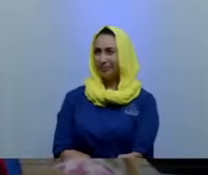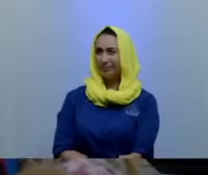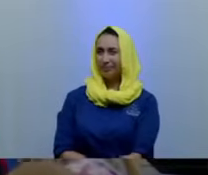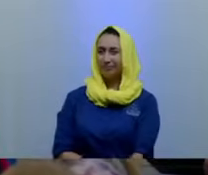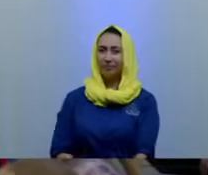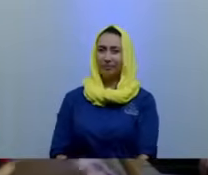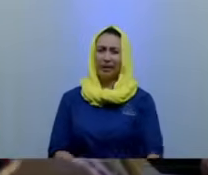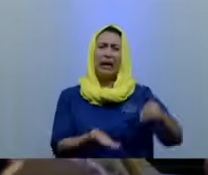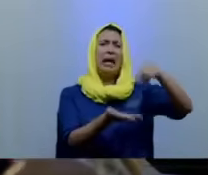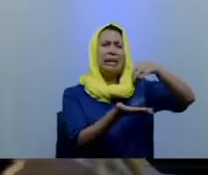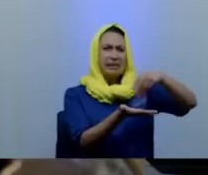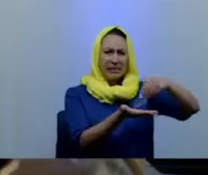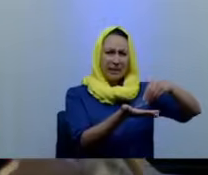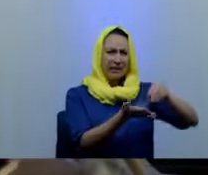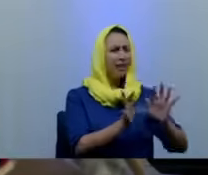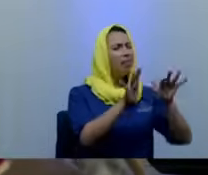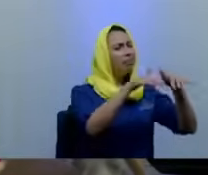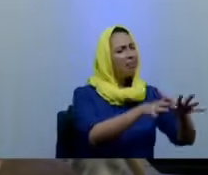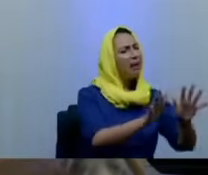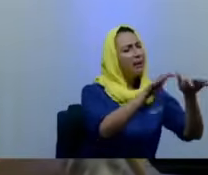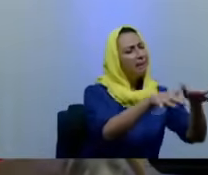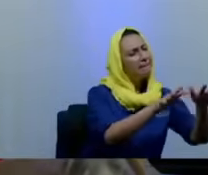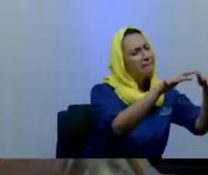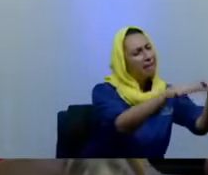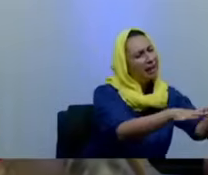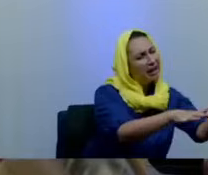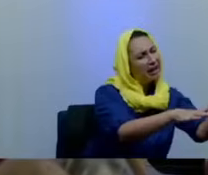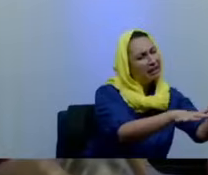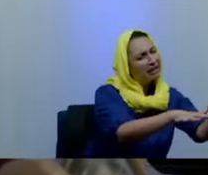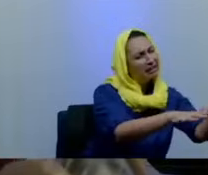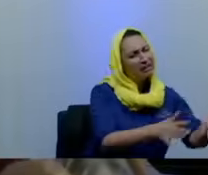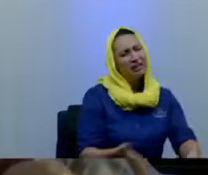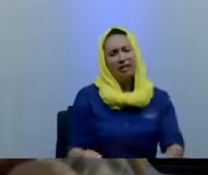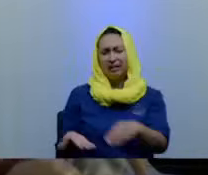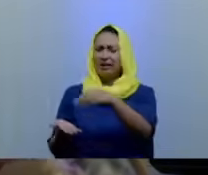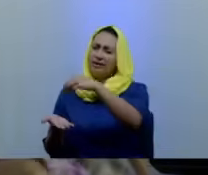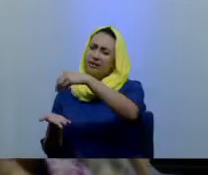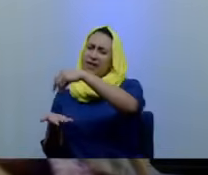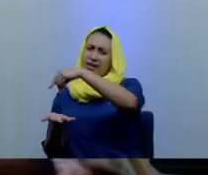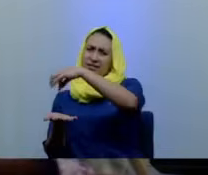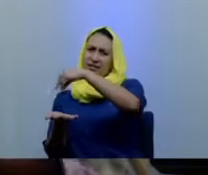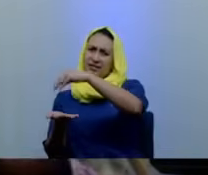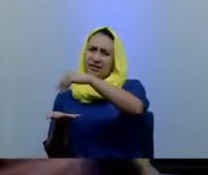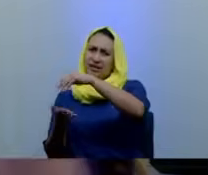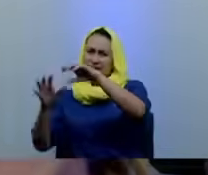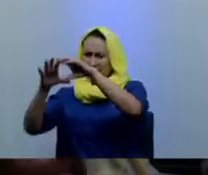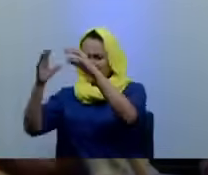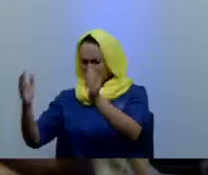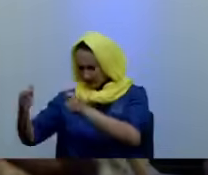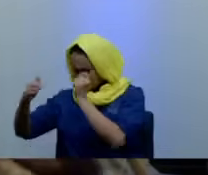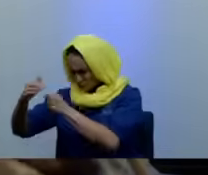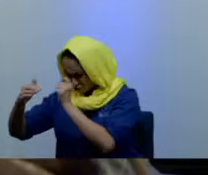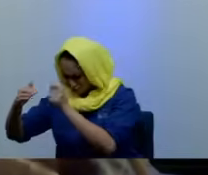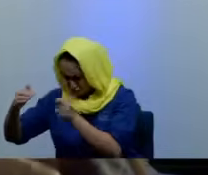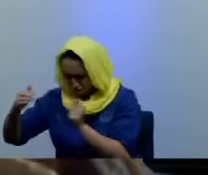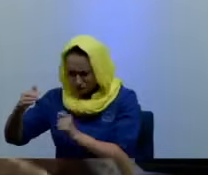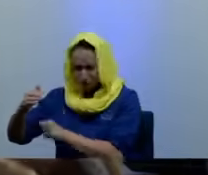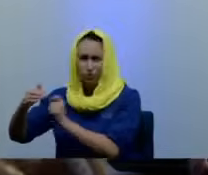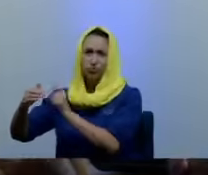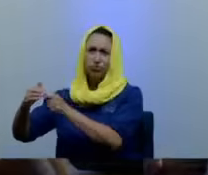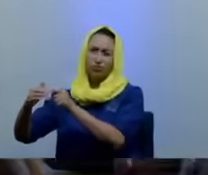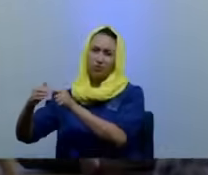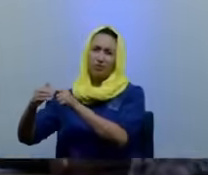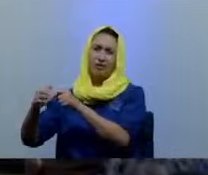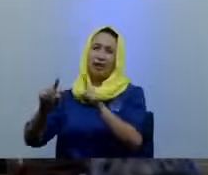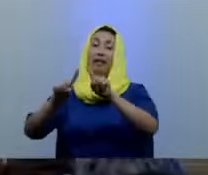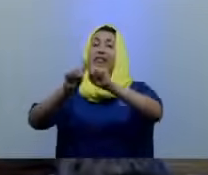del mar y de minas. ¿Y cuál es la diferencia entre ambas? Pero como no estoy dando un curso de sal, sino